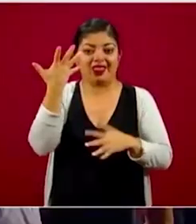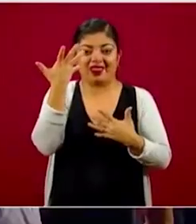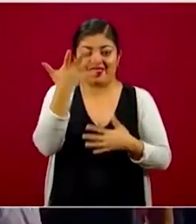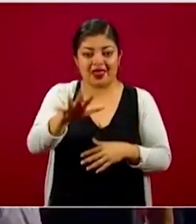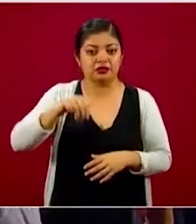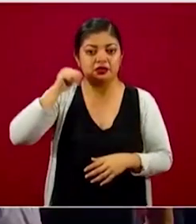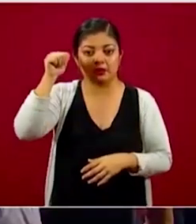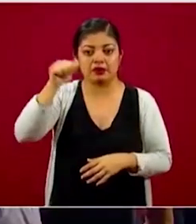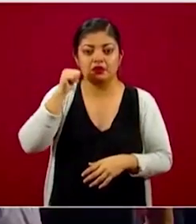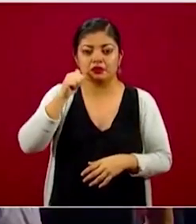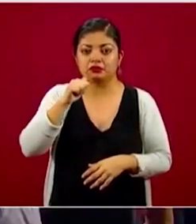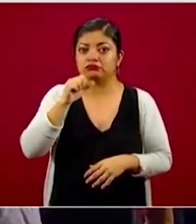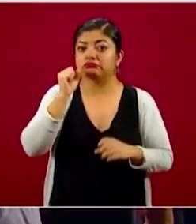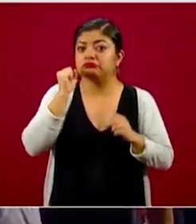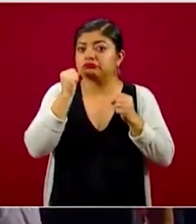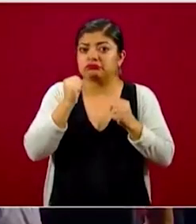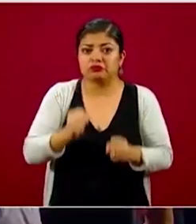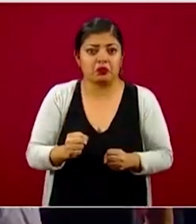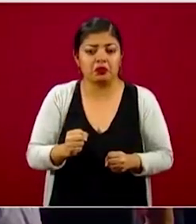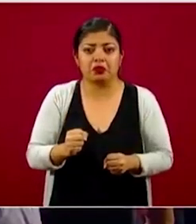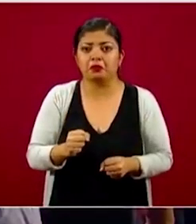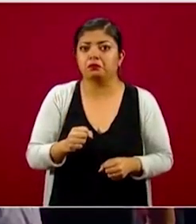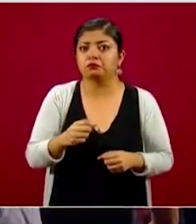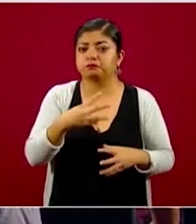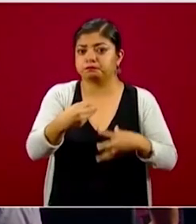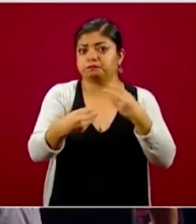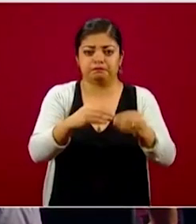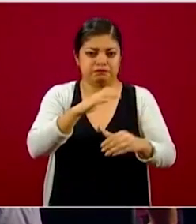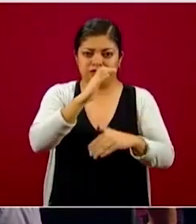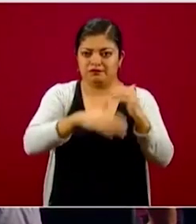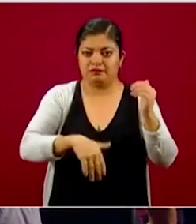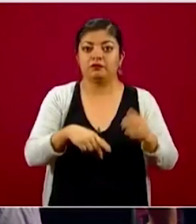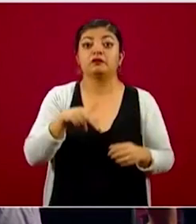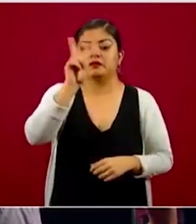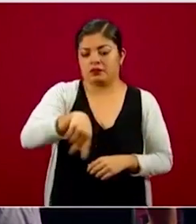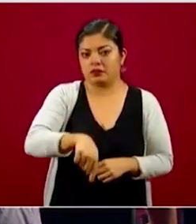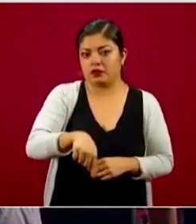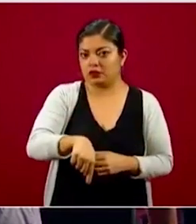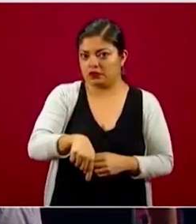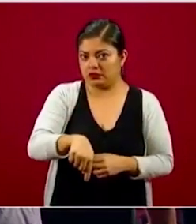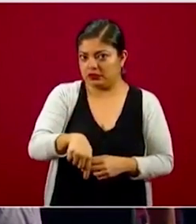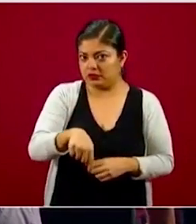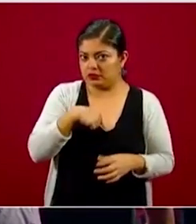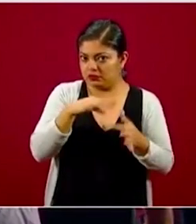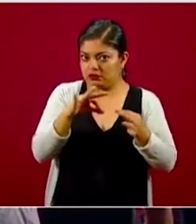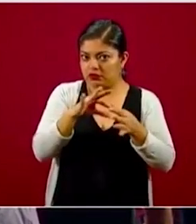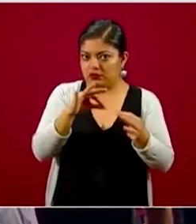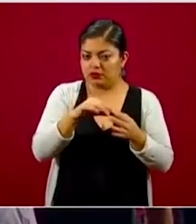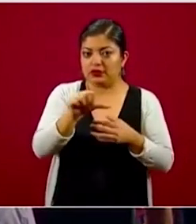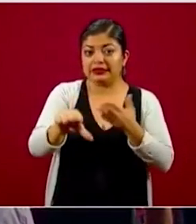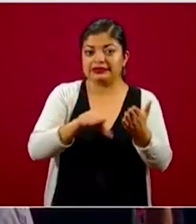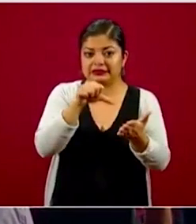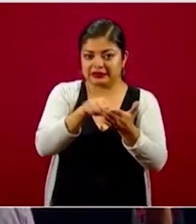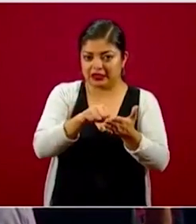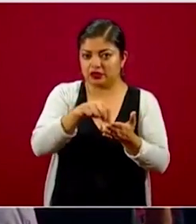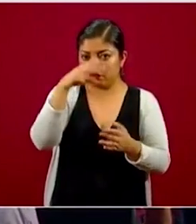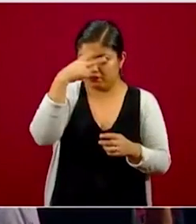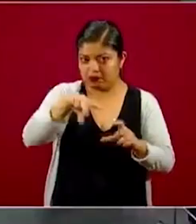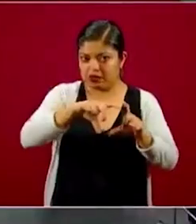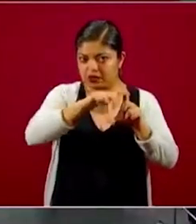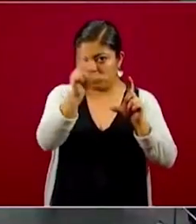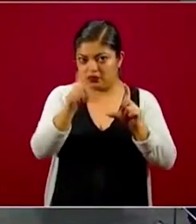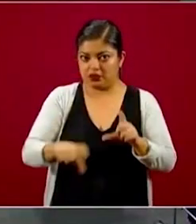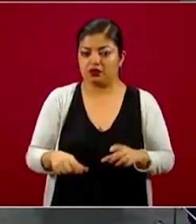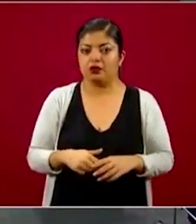habríamos tenido la extinción de la epidemia todo esto es la ciudad de méxico- que quede muy claro el valle de méxico de hecho ibai de